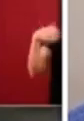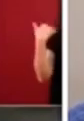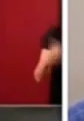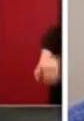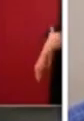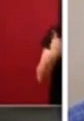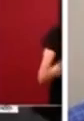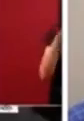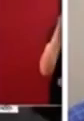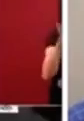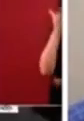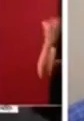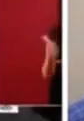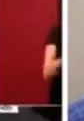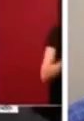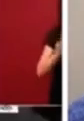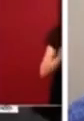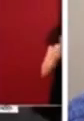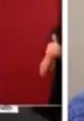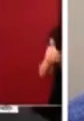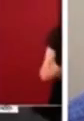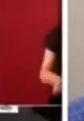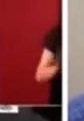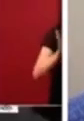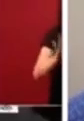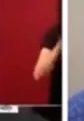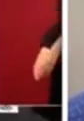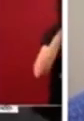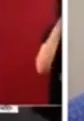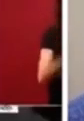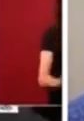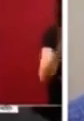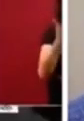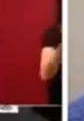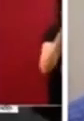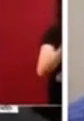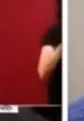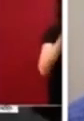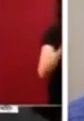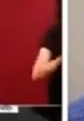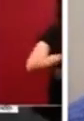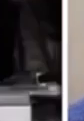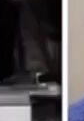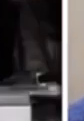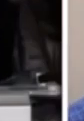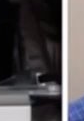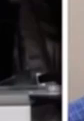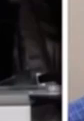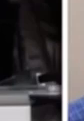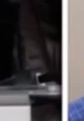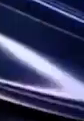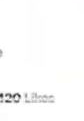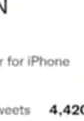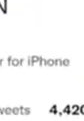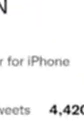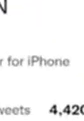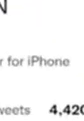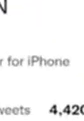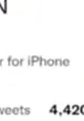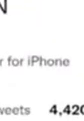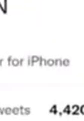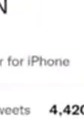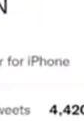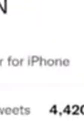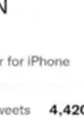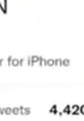estrategia también de estar a tratar de hacer quedar mal con esta línea que se maneja también desde los medios nacionales